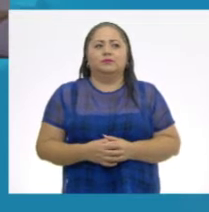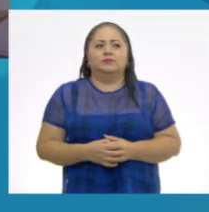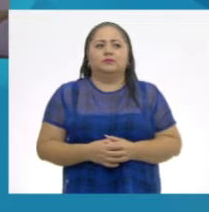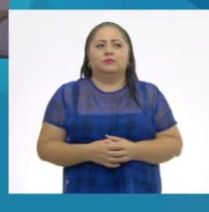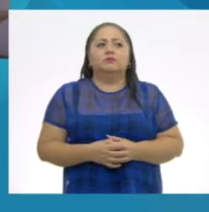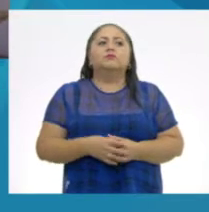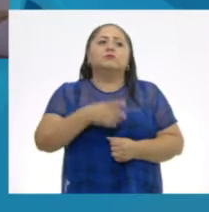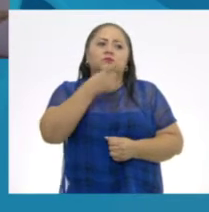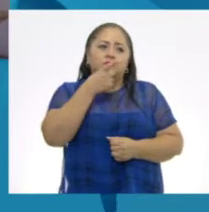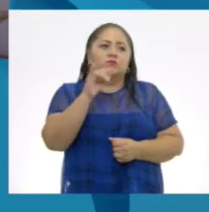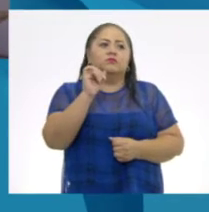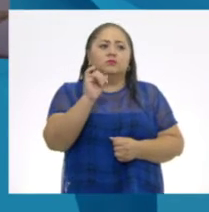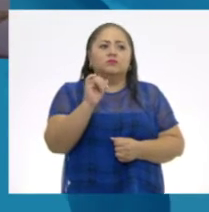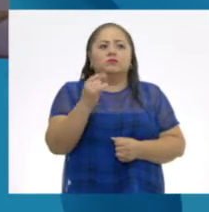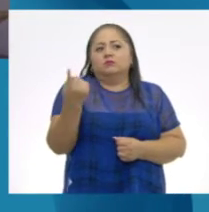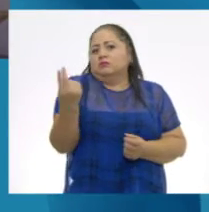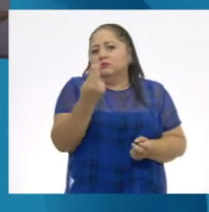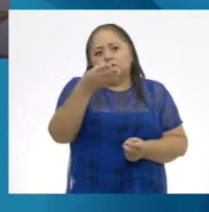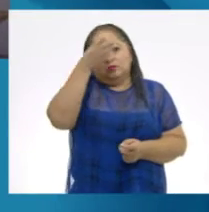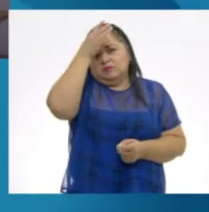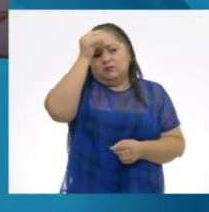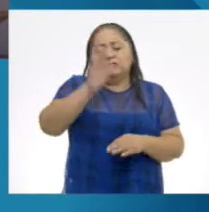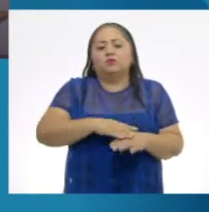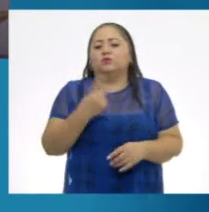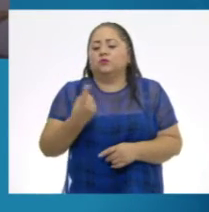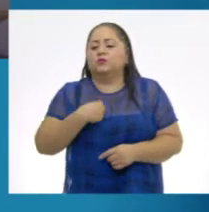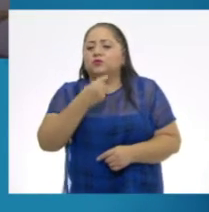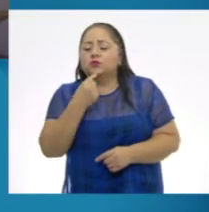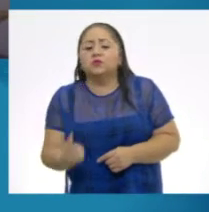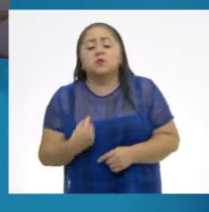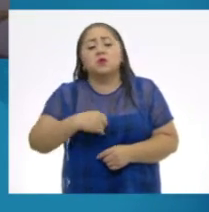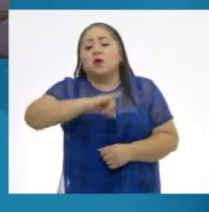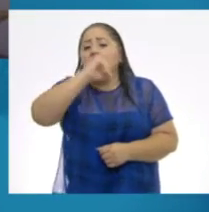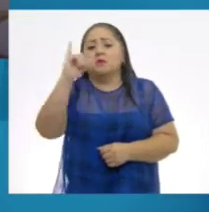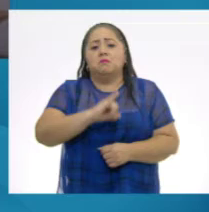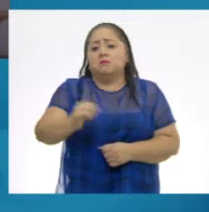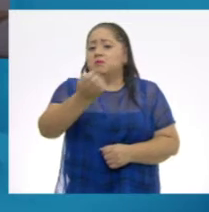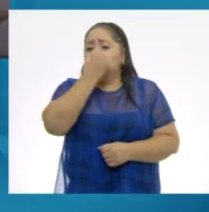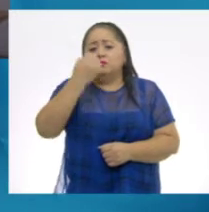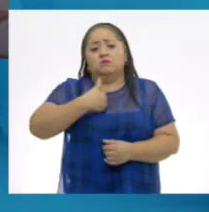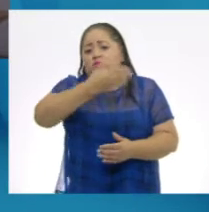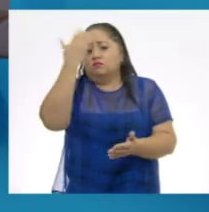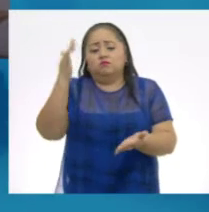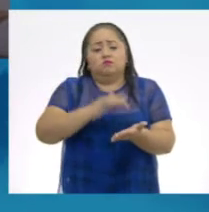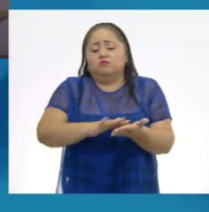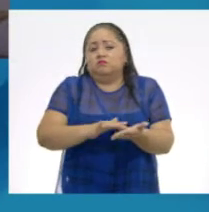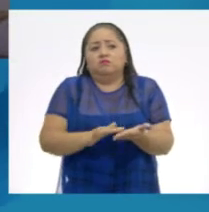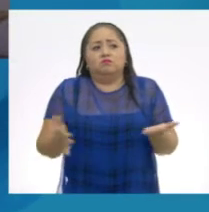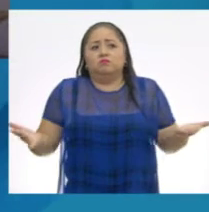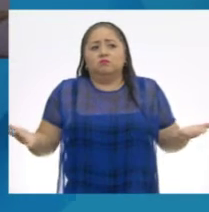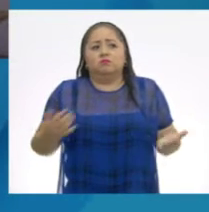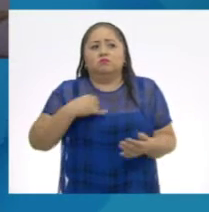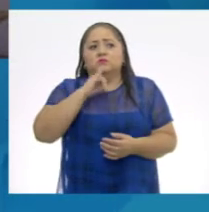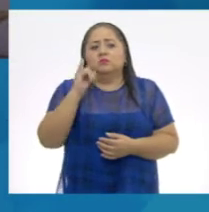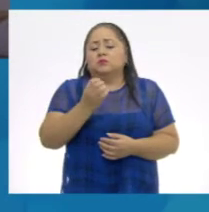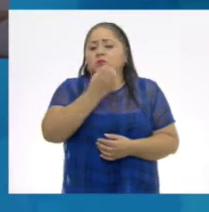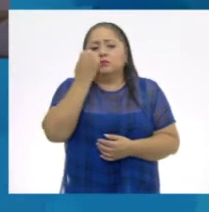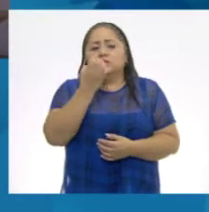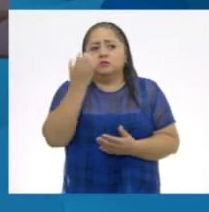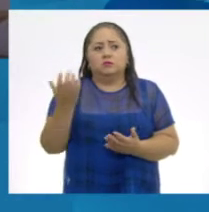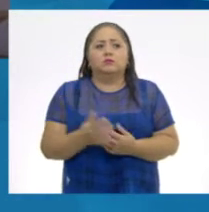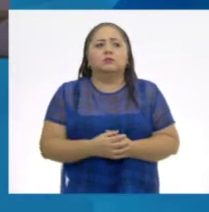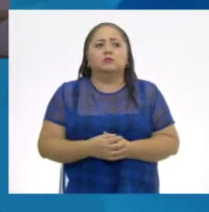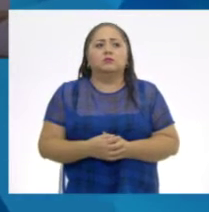Pues sí, para que ellos aprenden, porque nosotros de niños, yo nunca fui a la escuela, yo no sé leer, jamás no fui a la escuela. Sí.